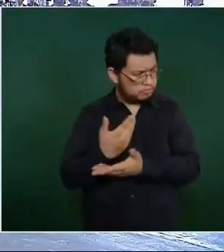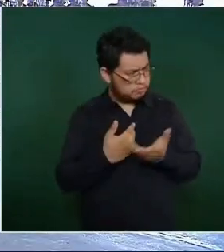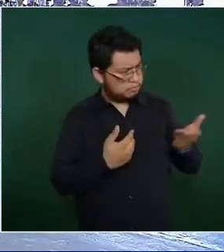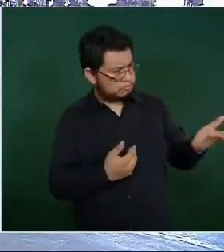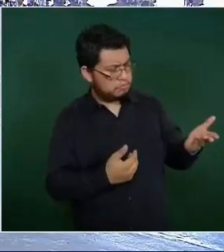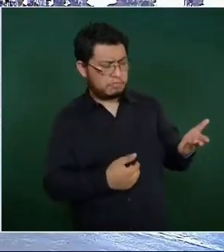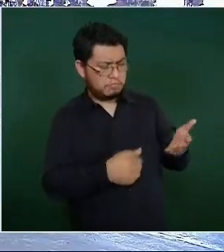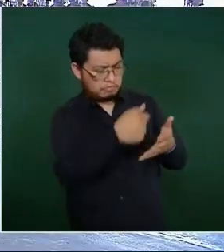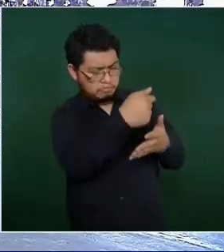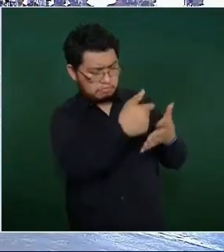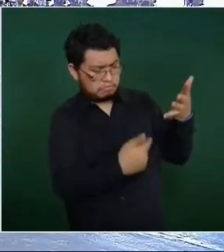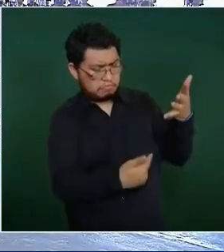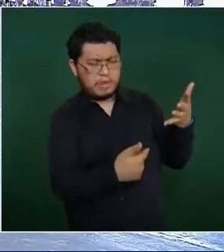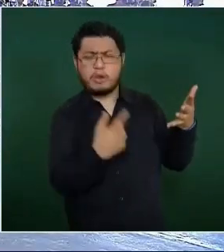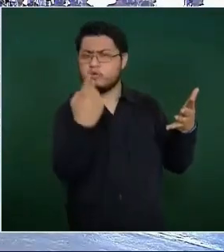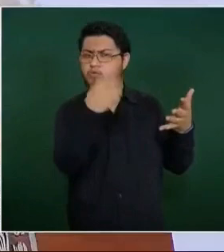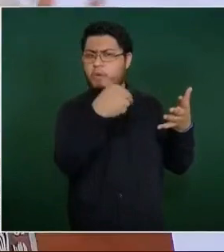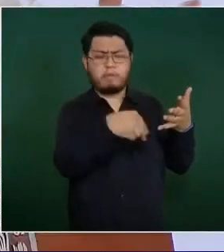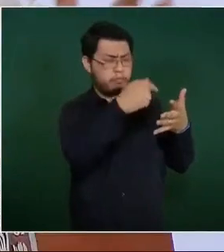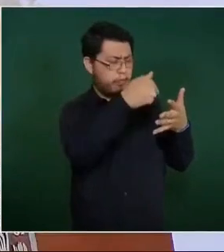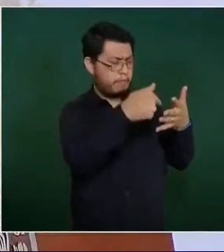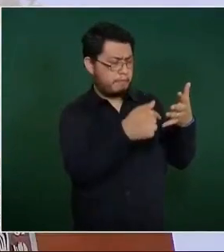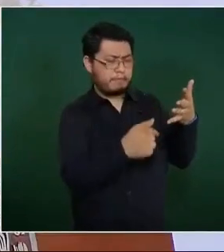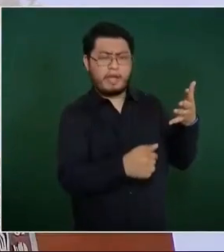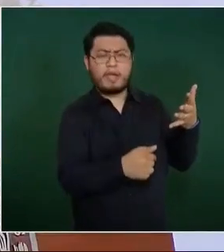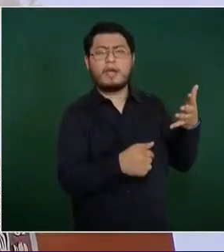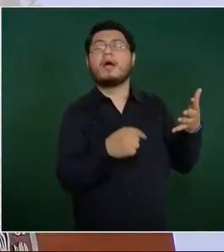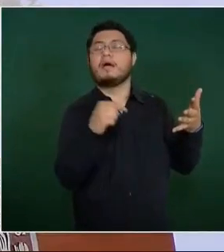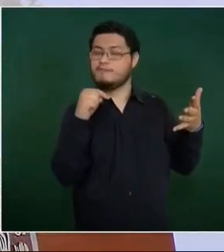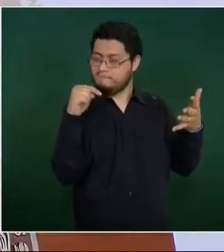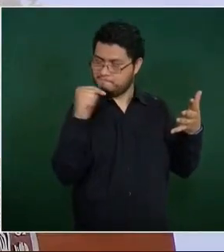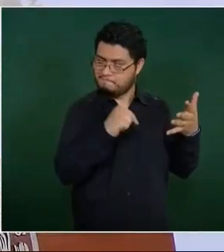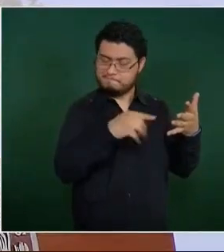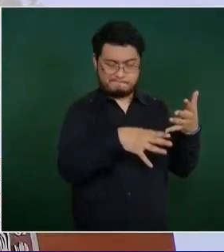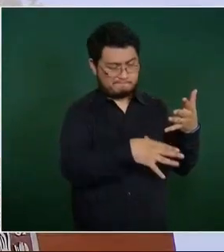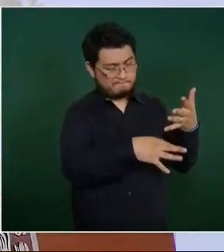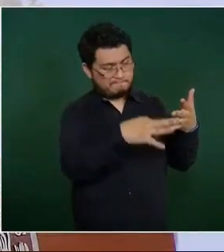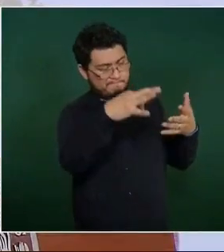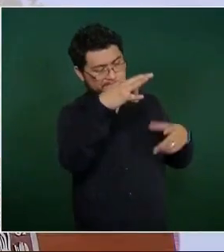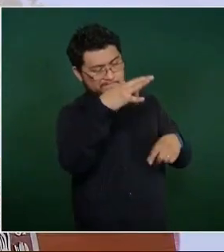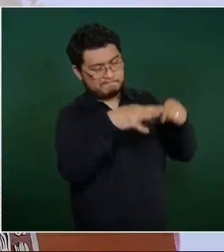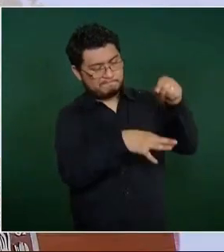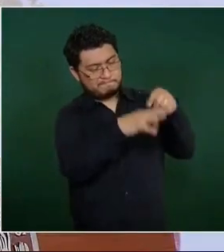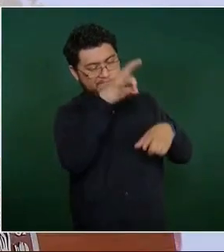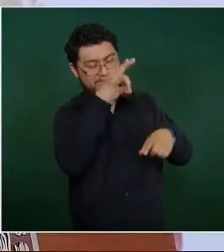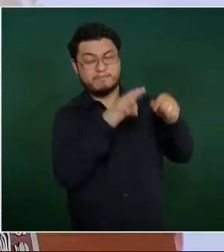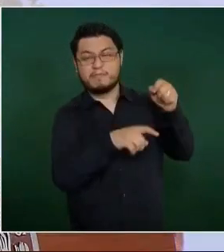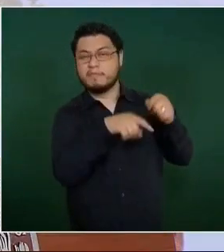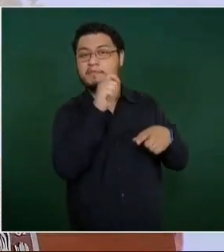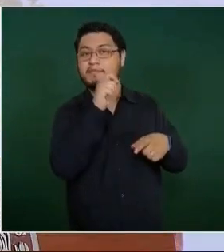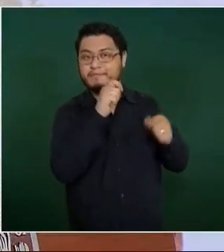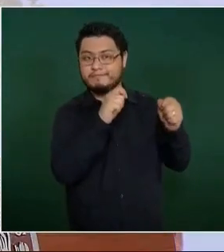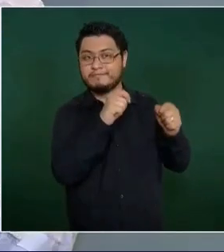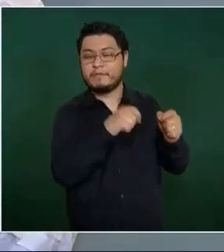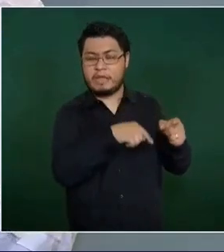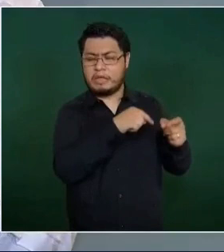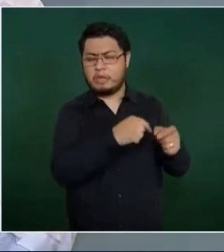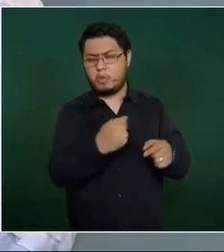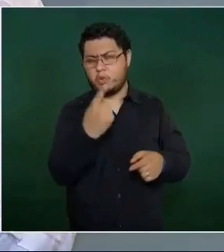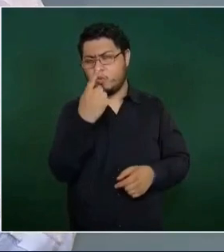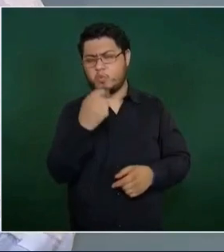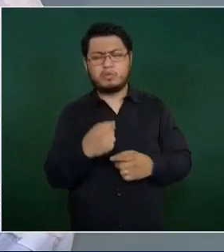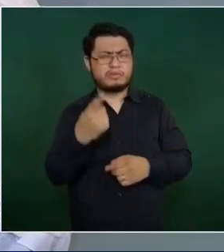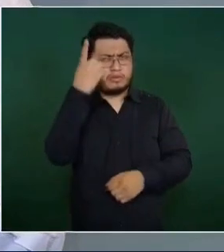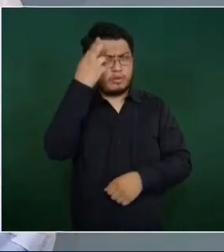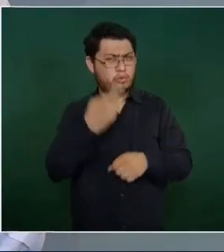que proponemos. Y de ahí salieron uno que fue director del Colegio